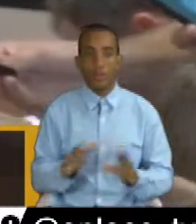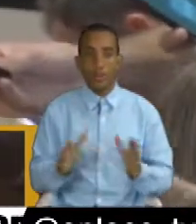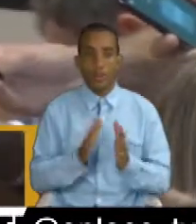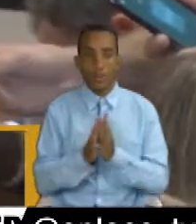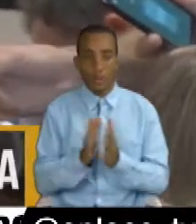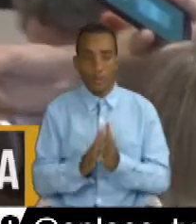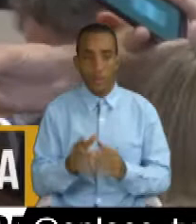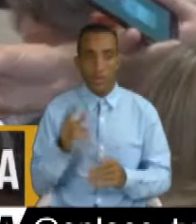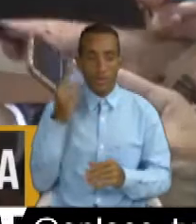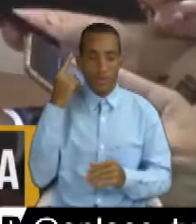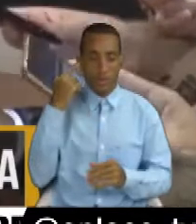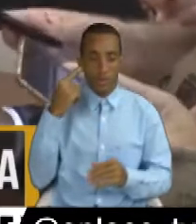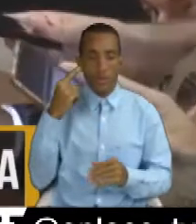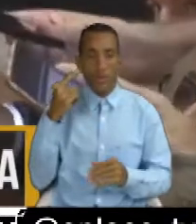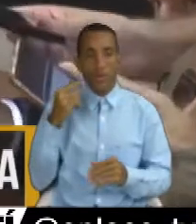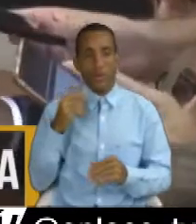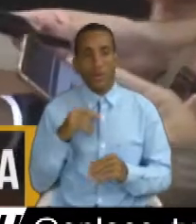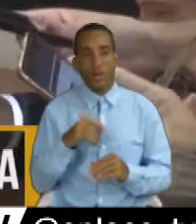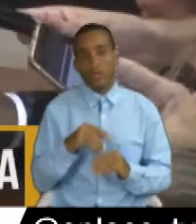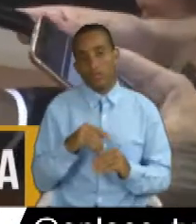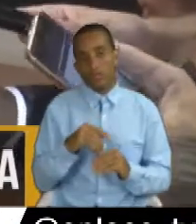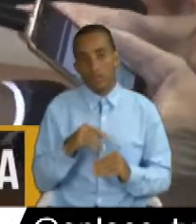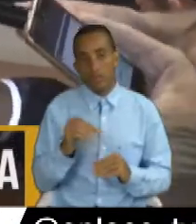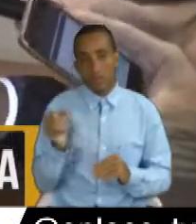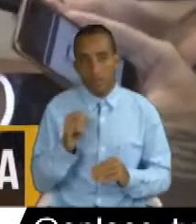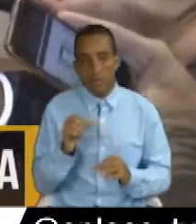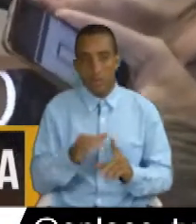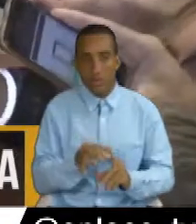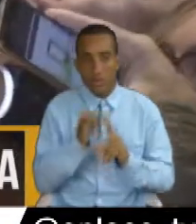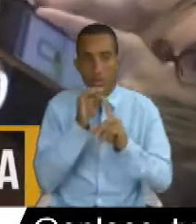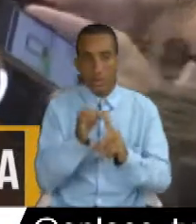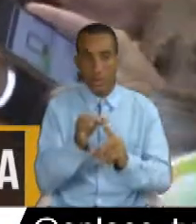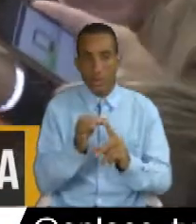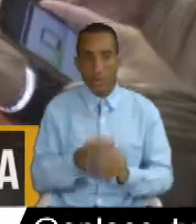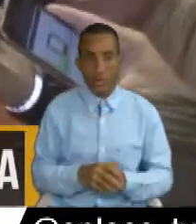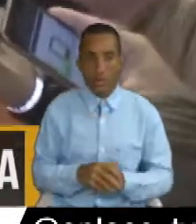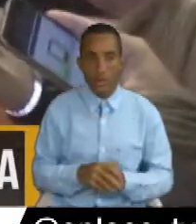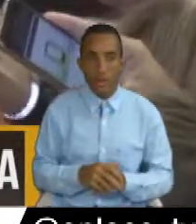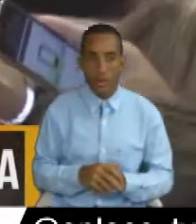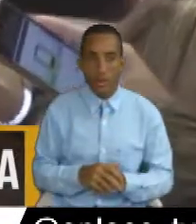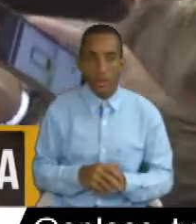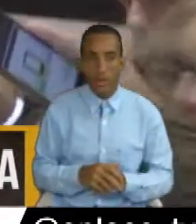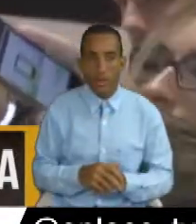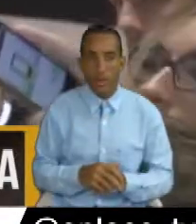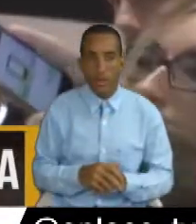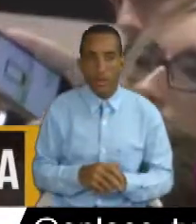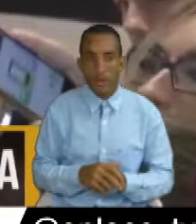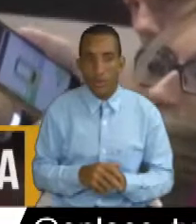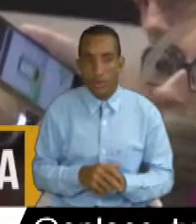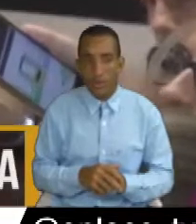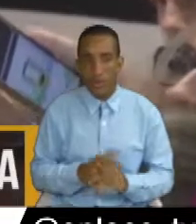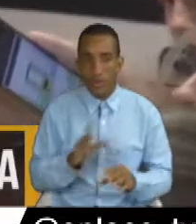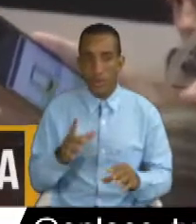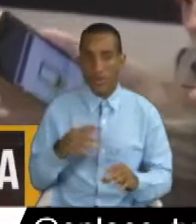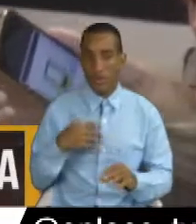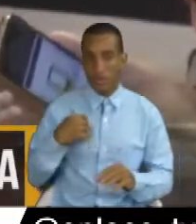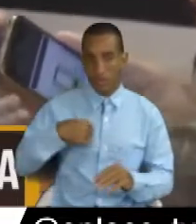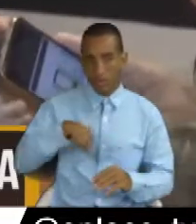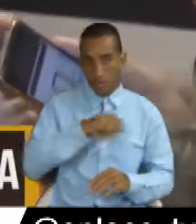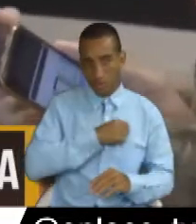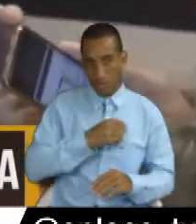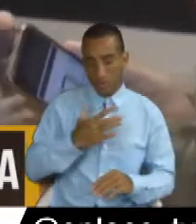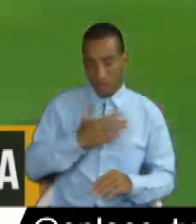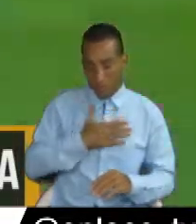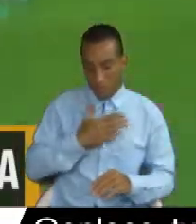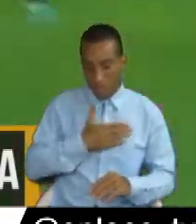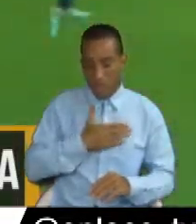juego con la selección. Bueno, sí, fue especial, mi mujer es de ahí y obviamente conozco el país y creo que fue un buen